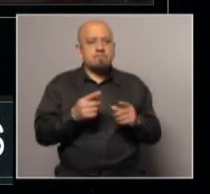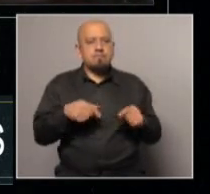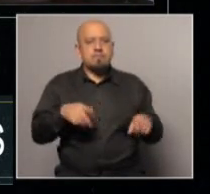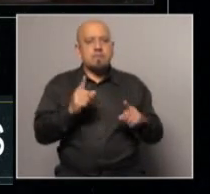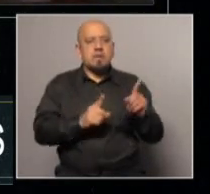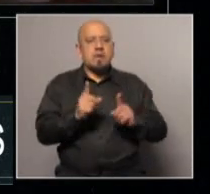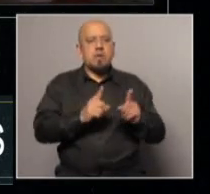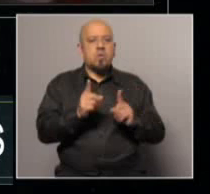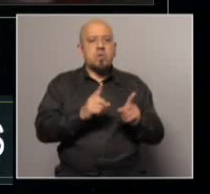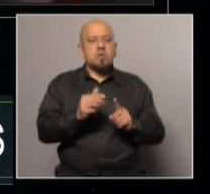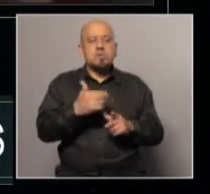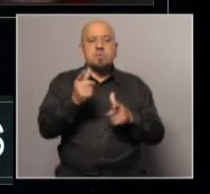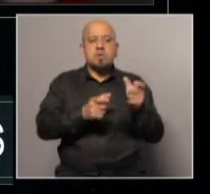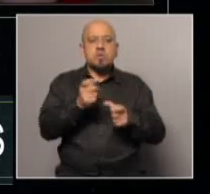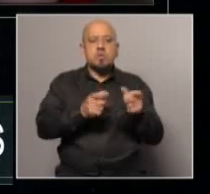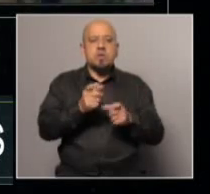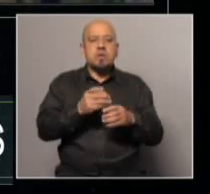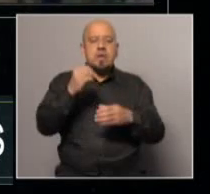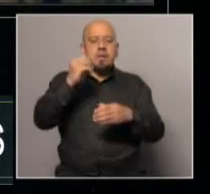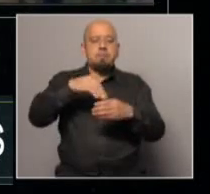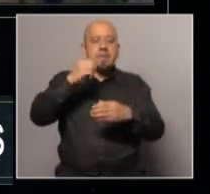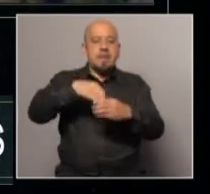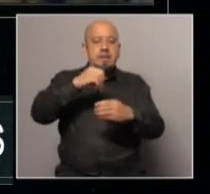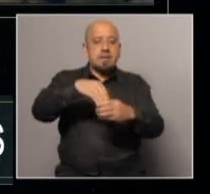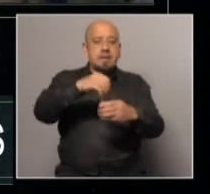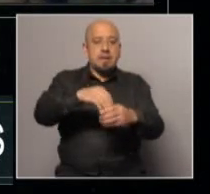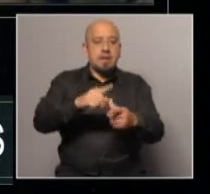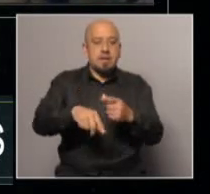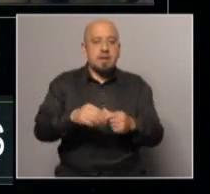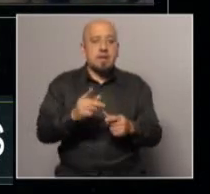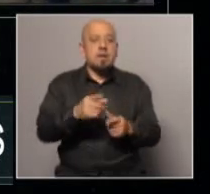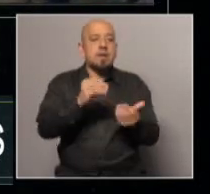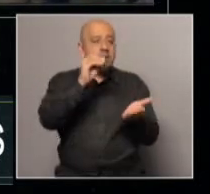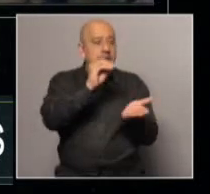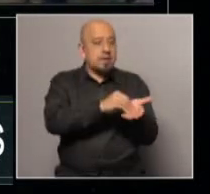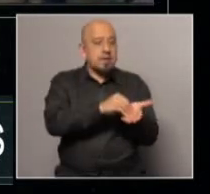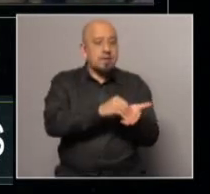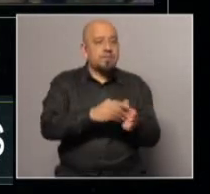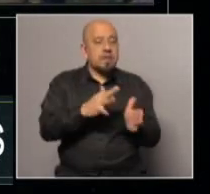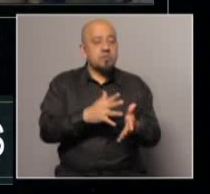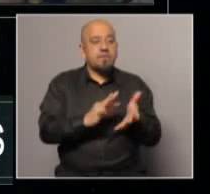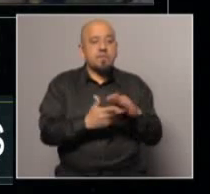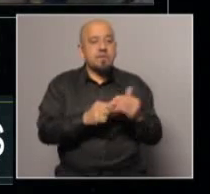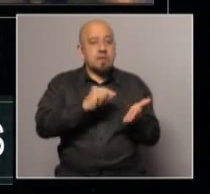de algunos autocultivadores, en el sentido de entender que el registro de alguna manera les es una garantía.